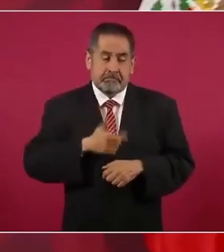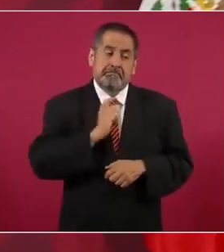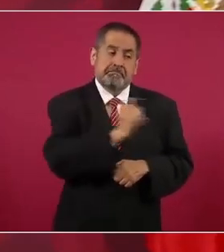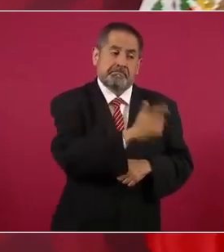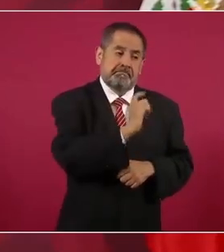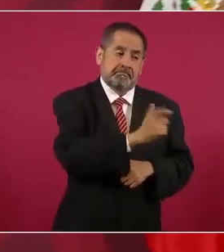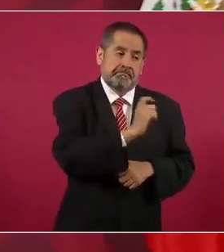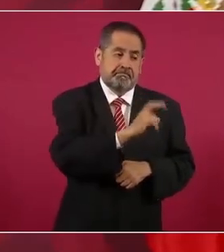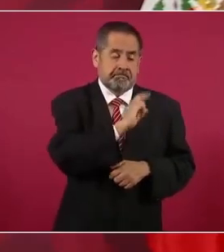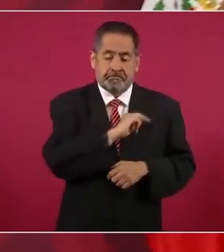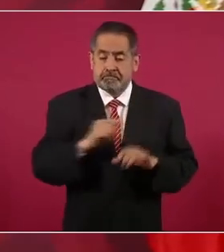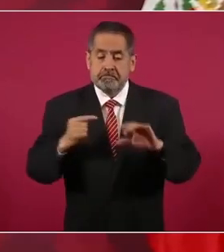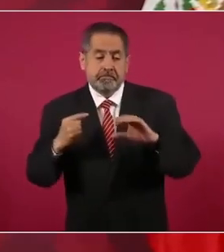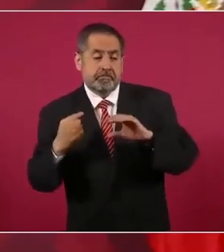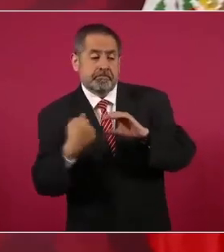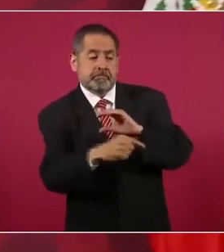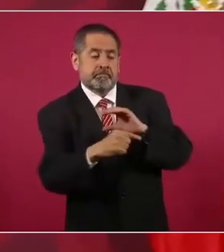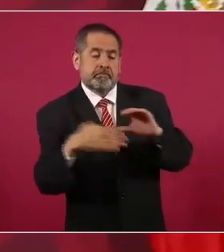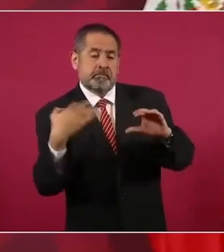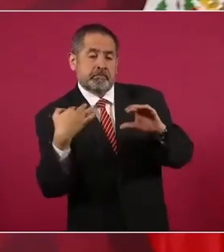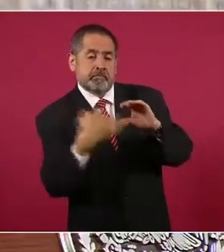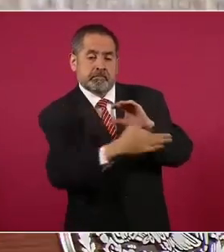elevadas para transportar gas.